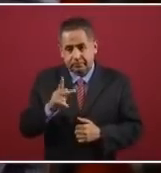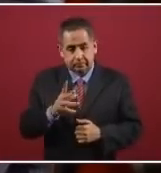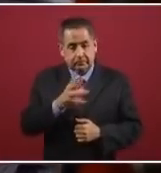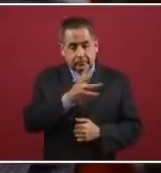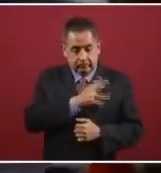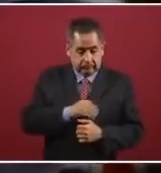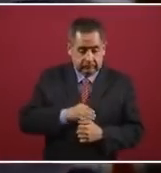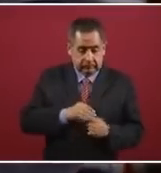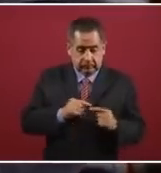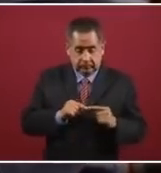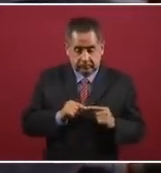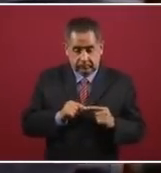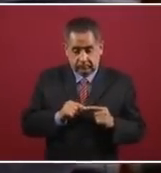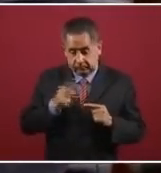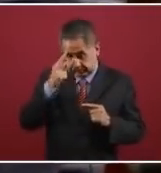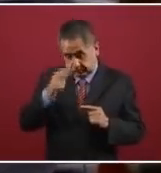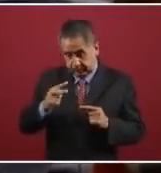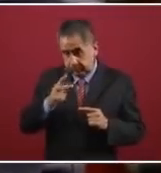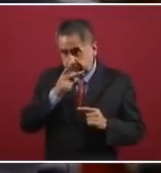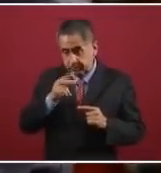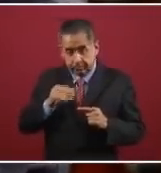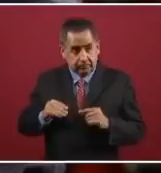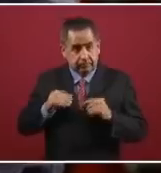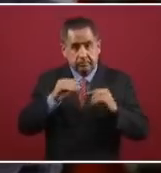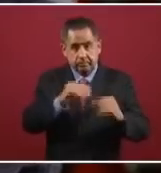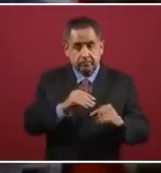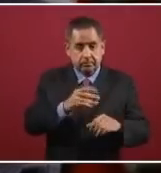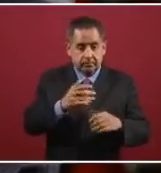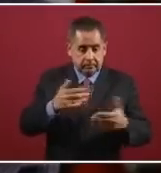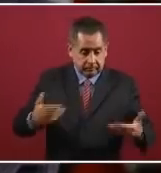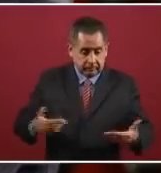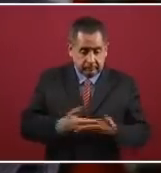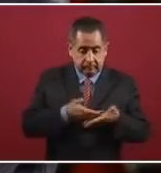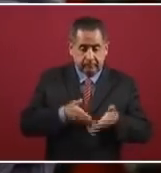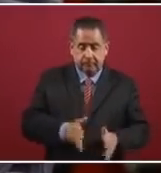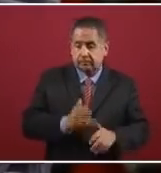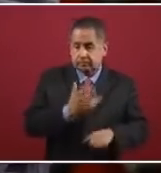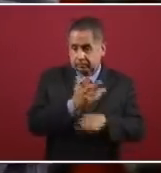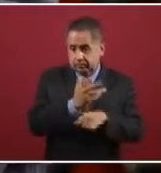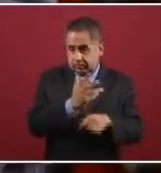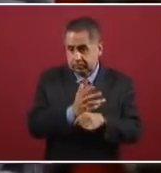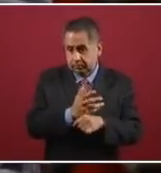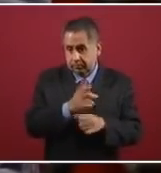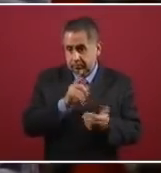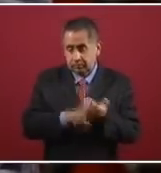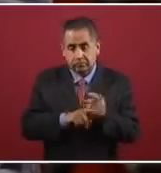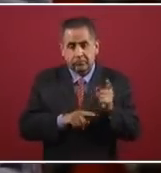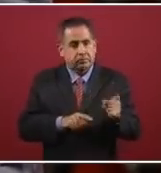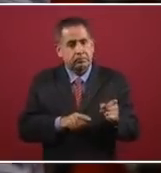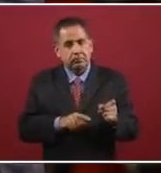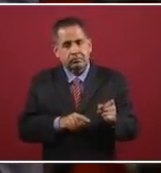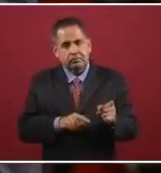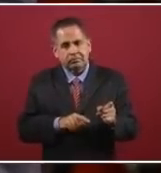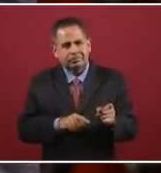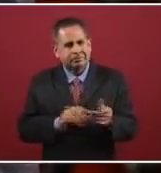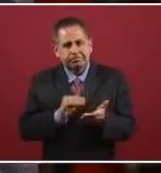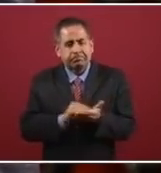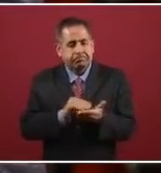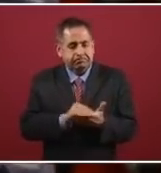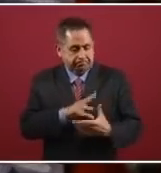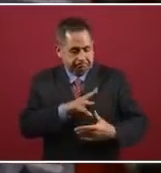hijos de mexicanos, los estadounidenses, que son hijos de mexicanos, siguen